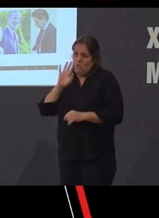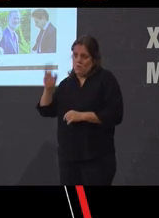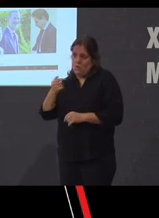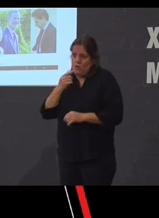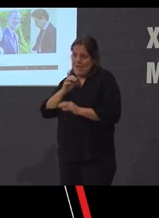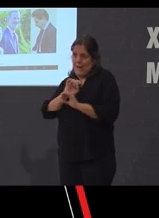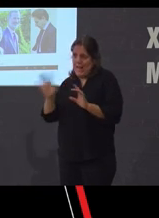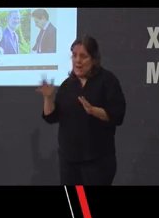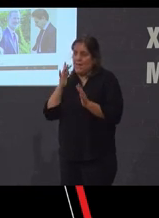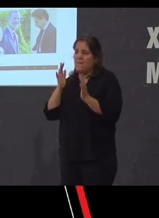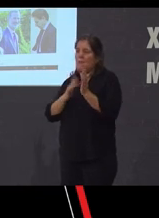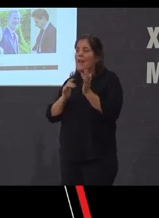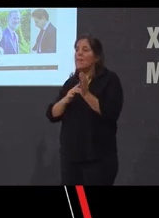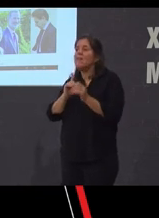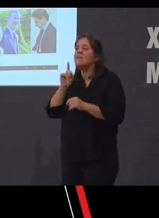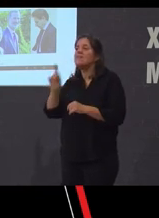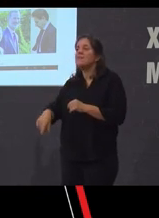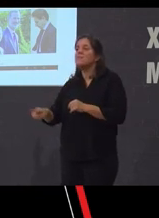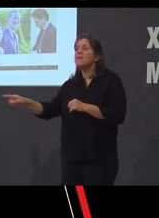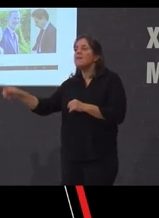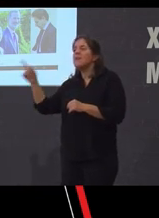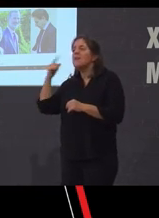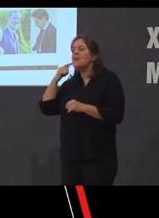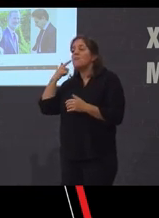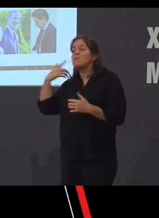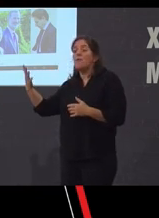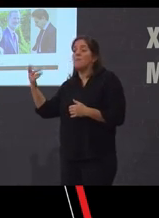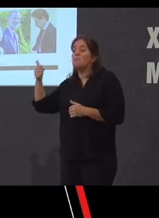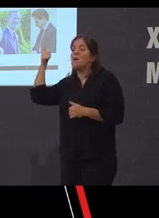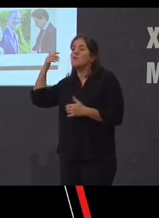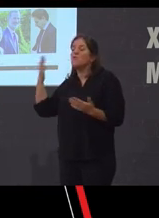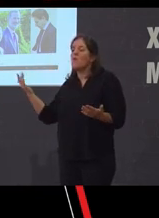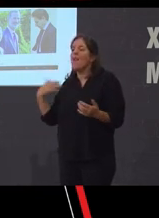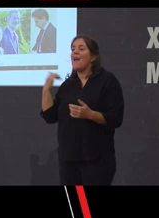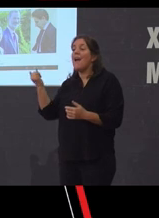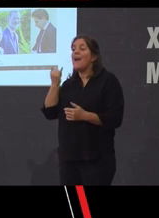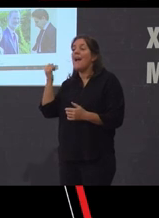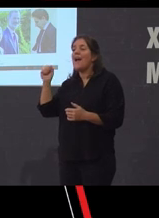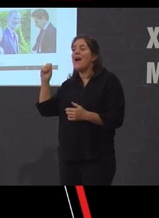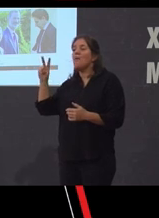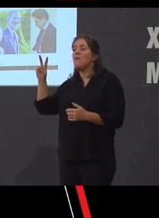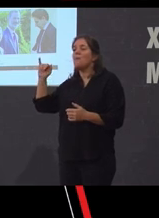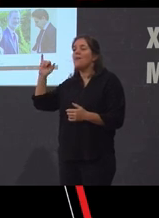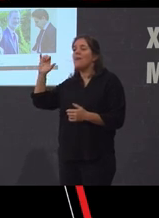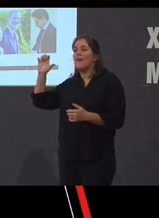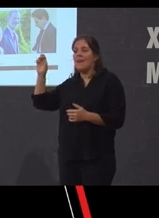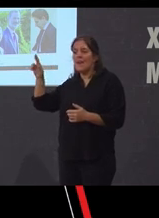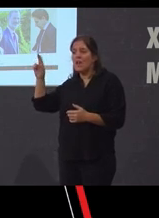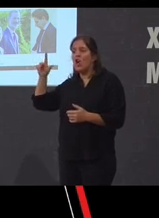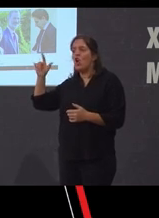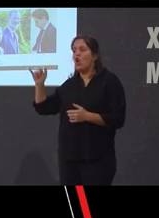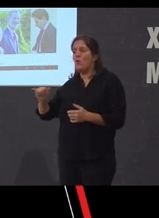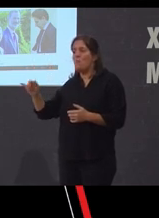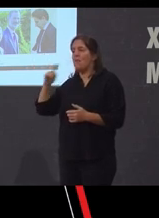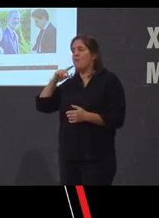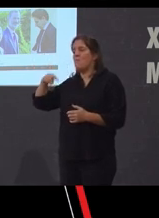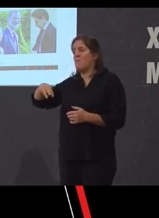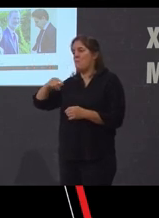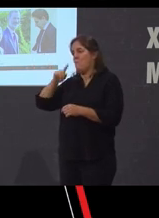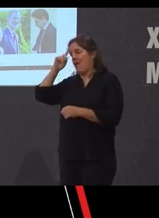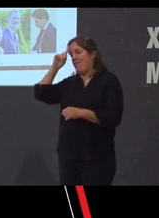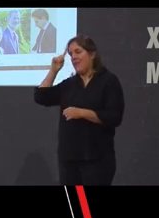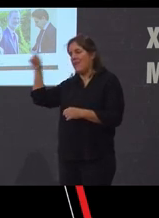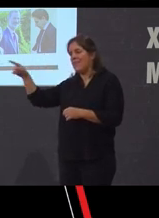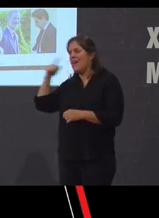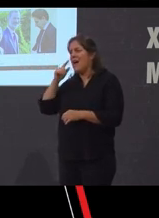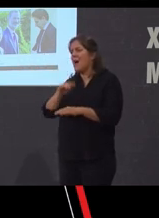de Valencia. E, por suposto, máis coñecido de todos, que é Javier López Madrid con Pillogui, moi amigo